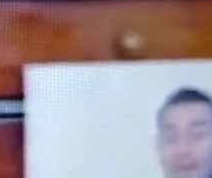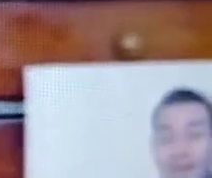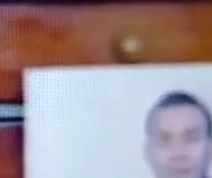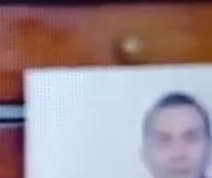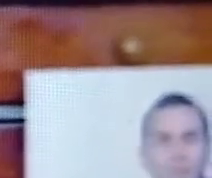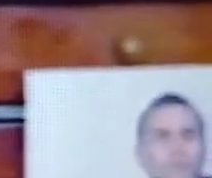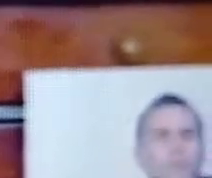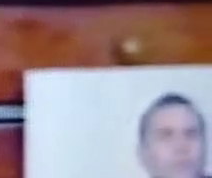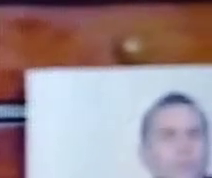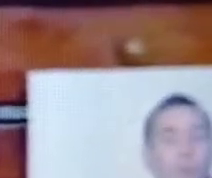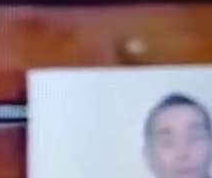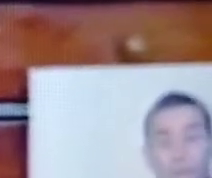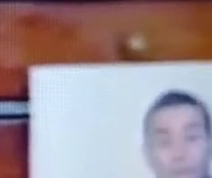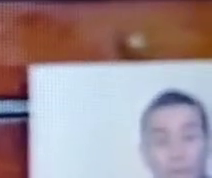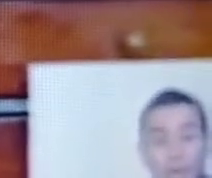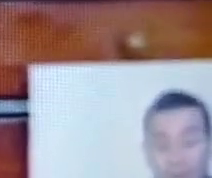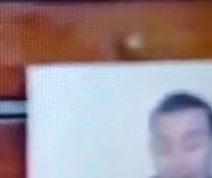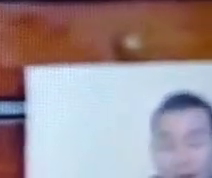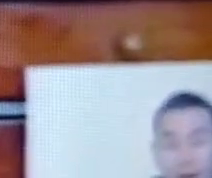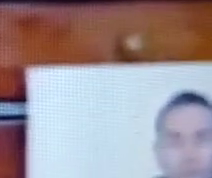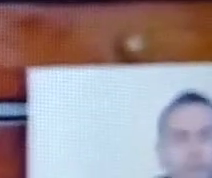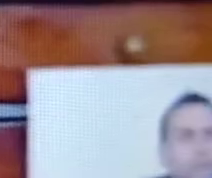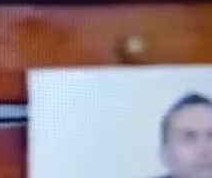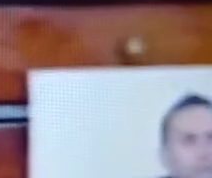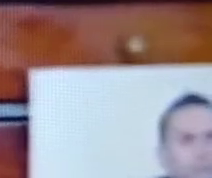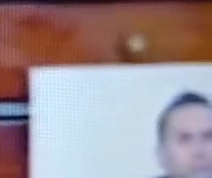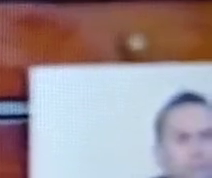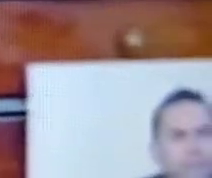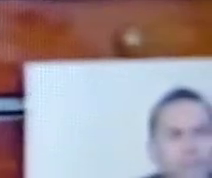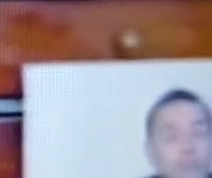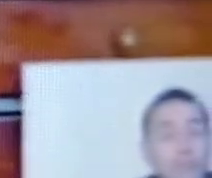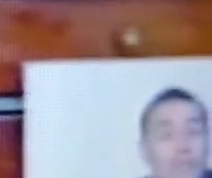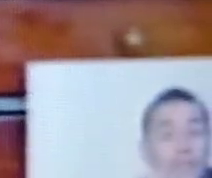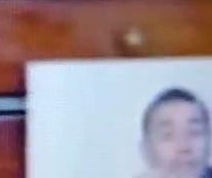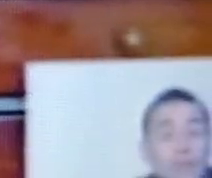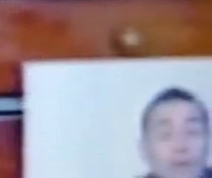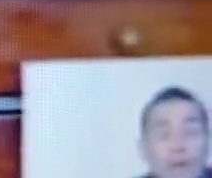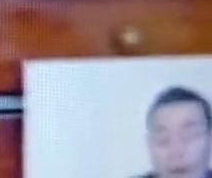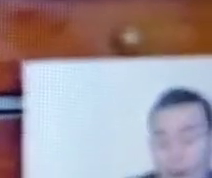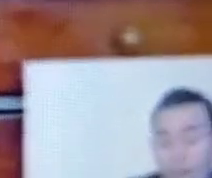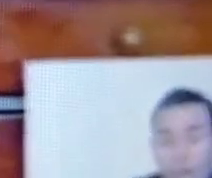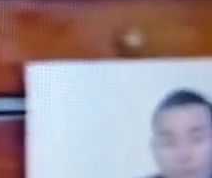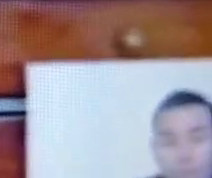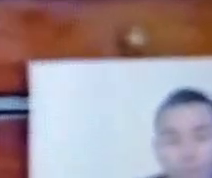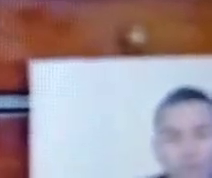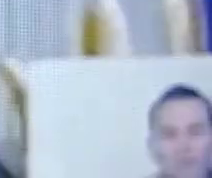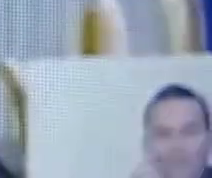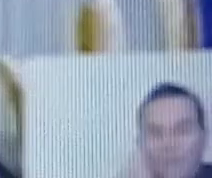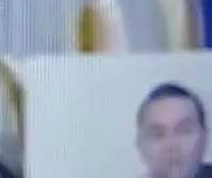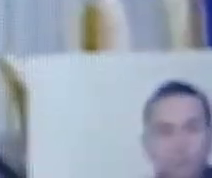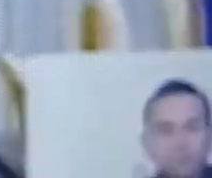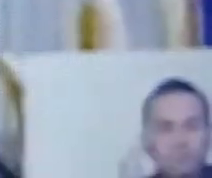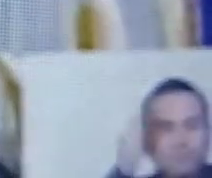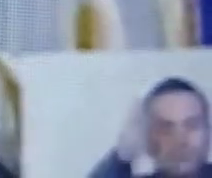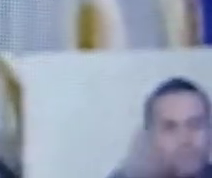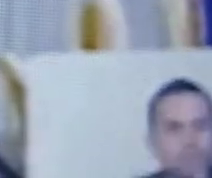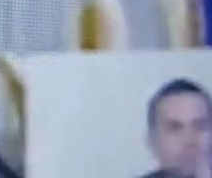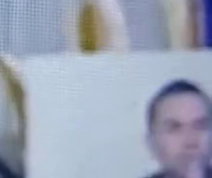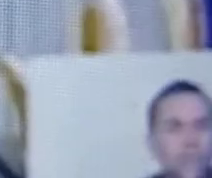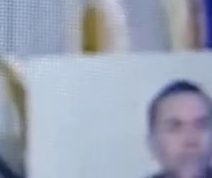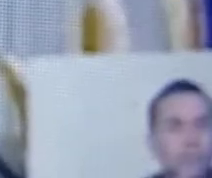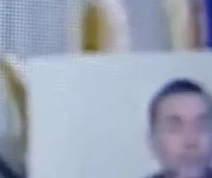gusta porque lo hacen bien, desarrollándonos económicamente por añadidura, en donde la economía es un medio y no un fin. Esto es